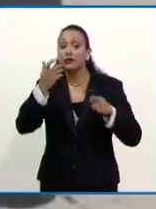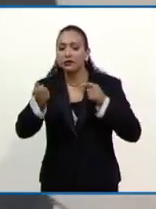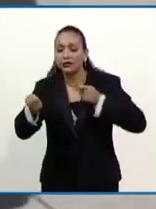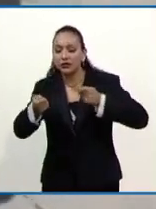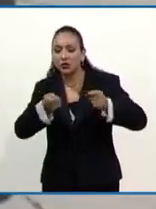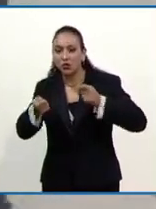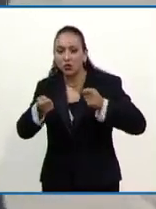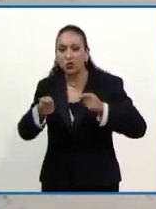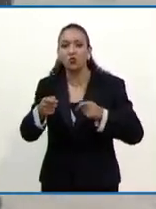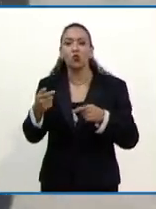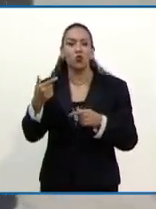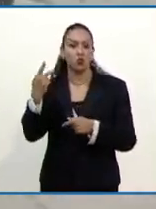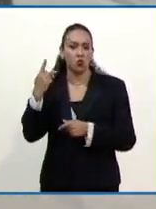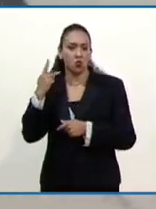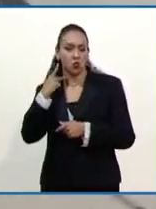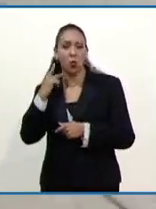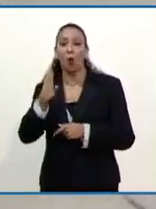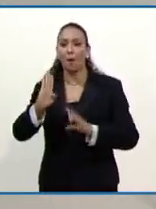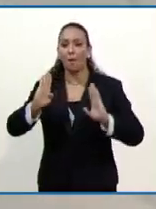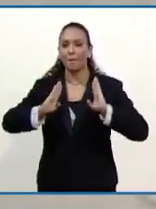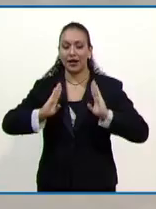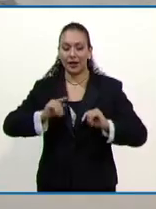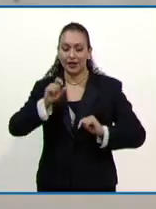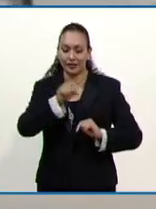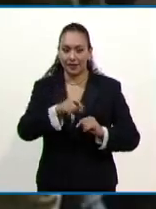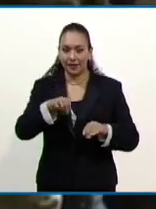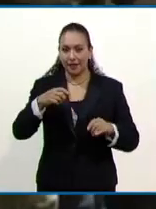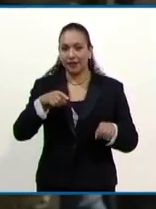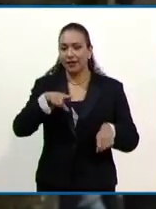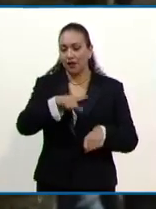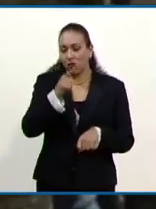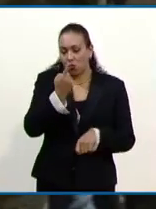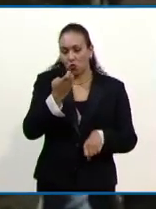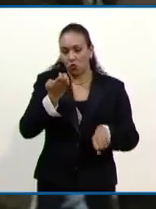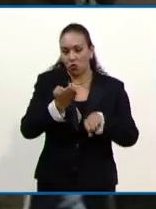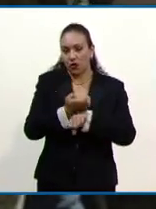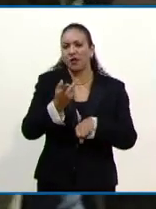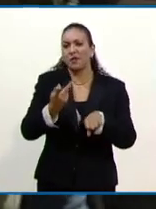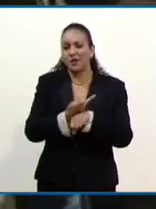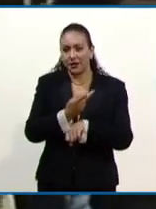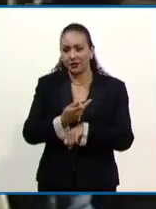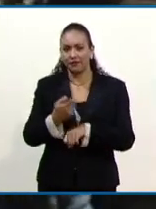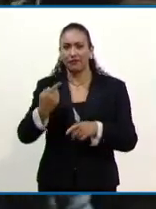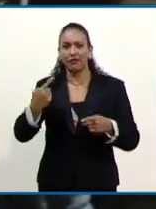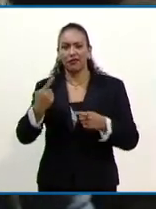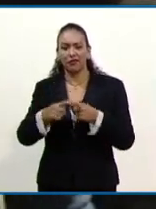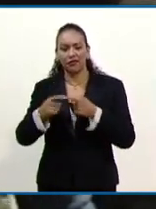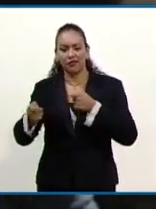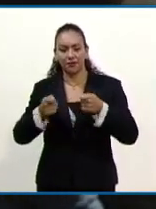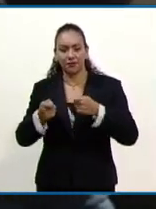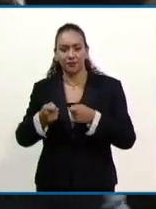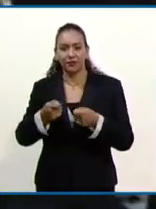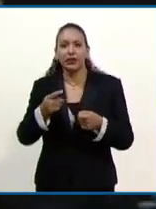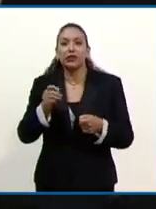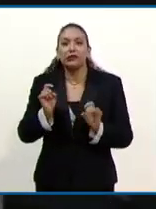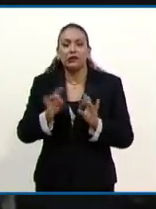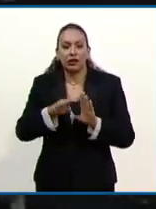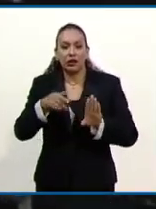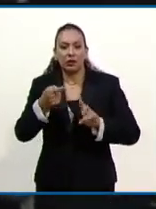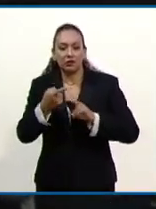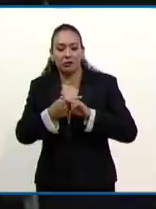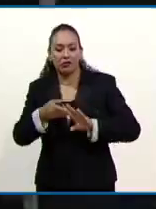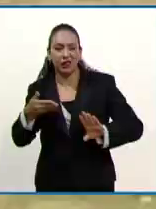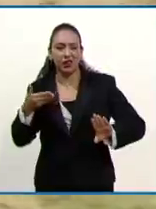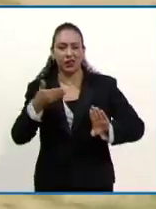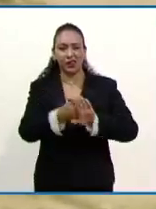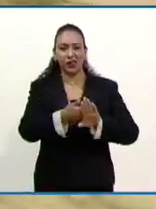dirigir la acción política o militar de un Estado, planifica, prepara o realiza un acto de agresión que por sus características,